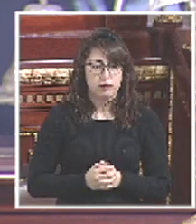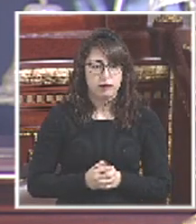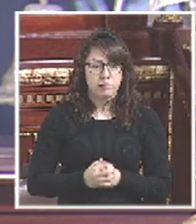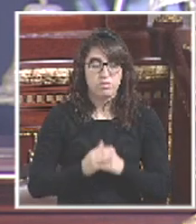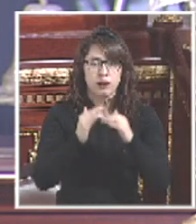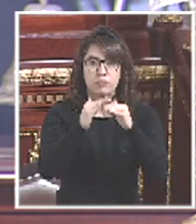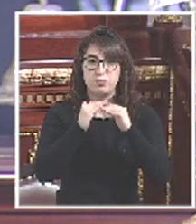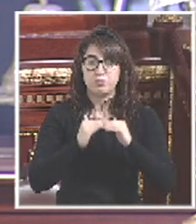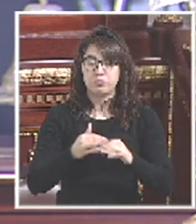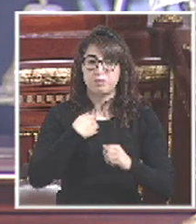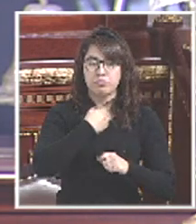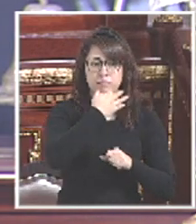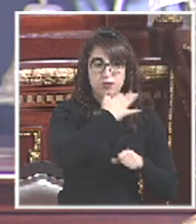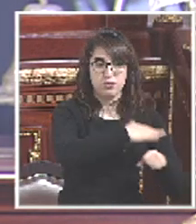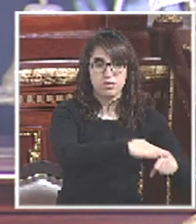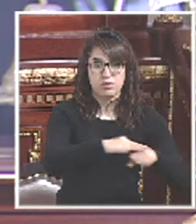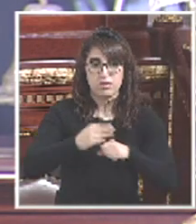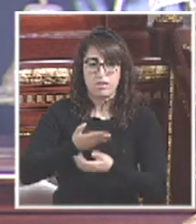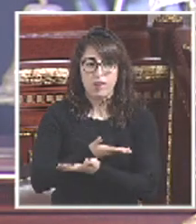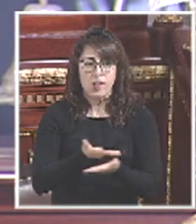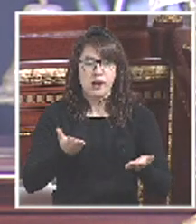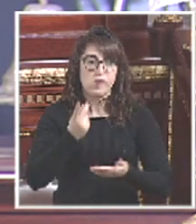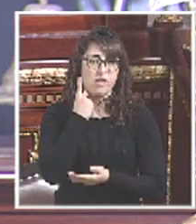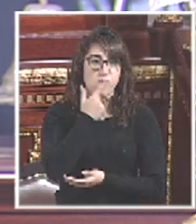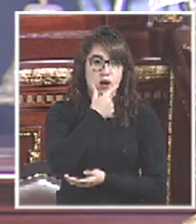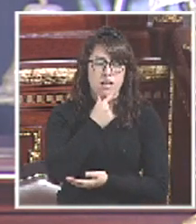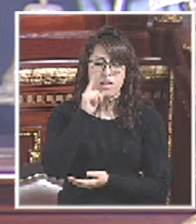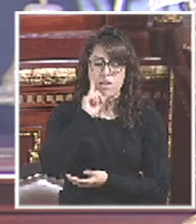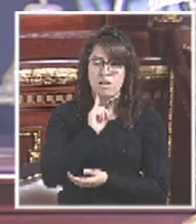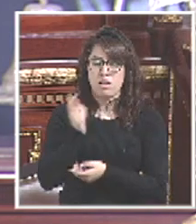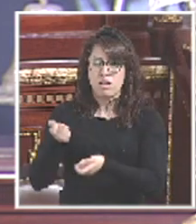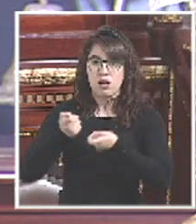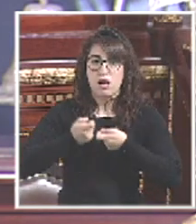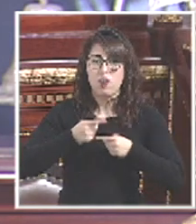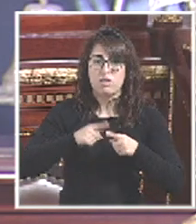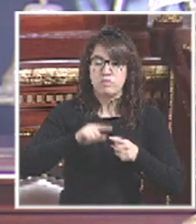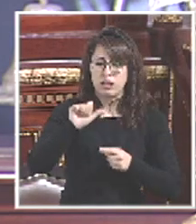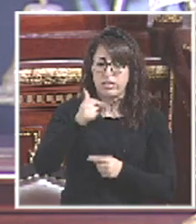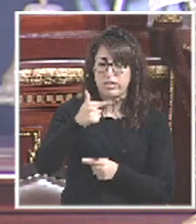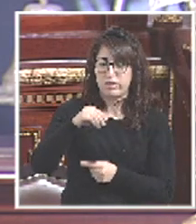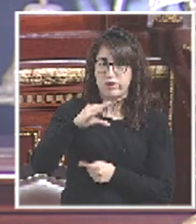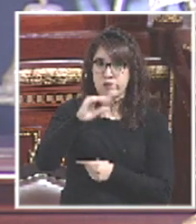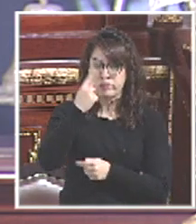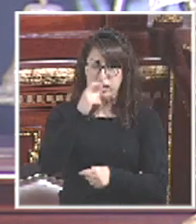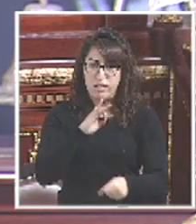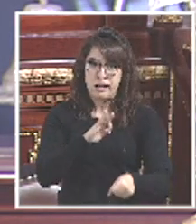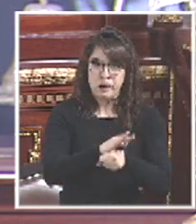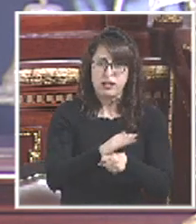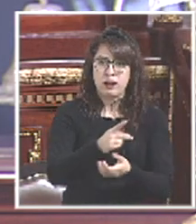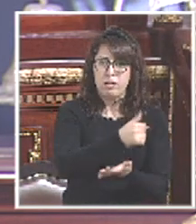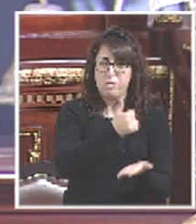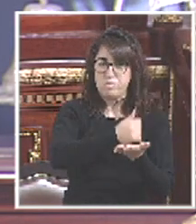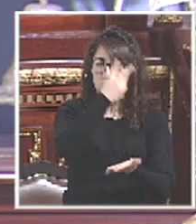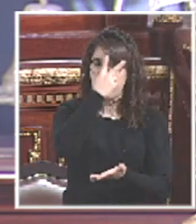Se informa a la Comisión Permanente que se recibió por parte de la Agencia de Protección Sanitaria del Gobierno de la Ciudad de México